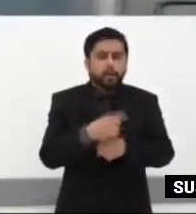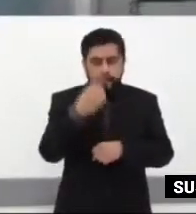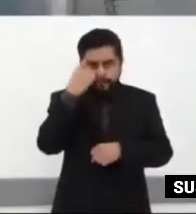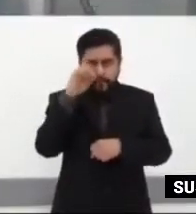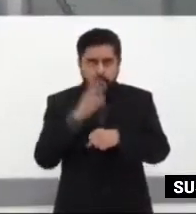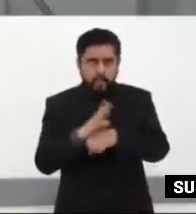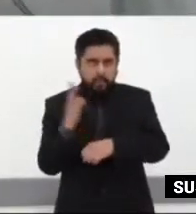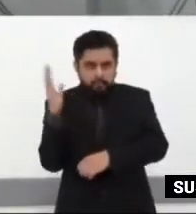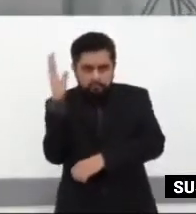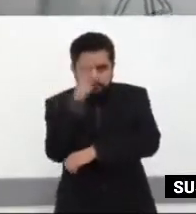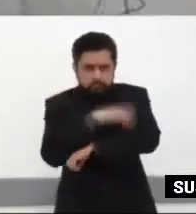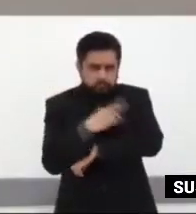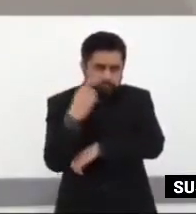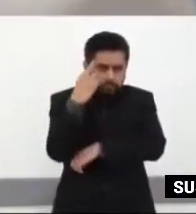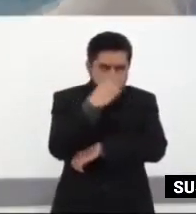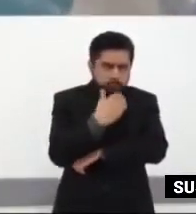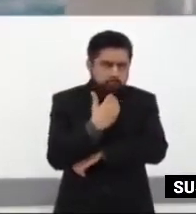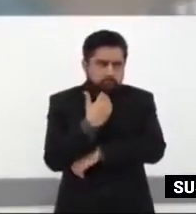pueden.